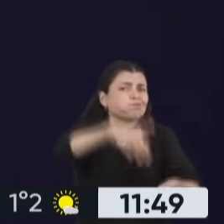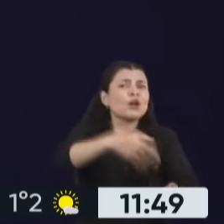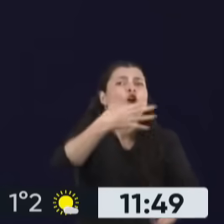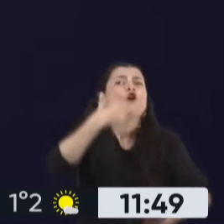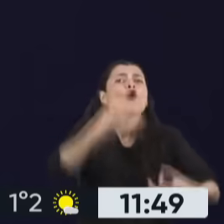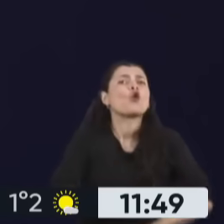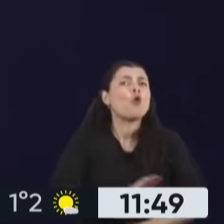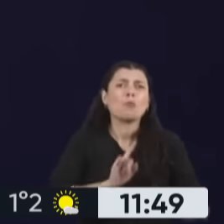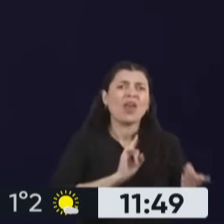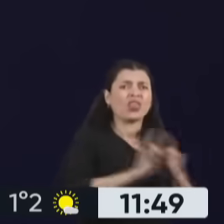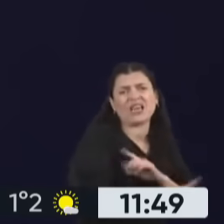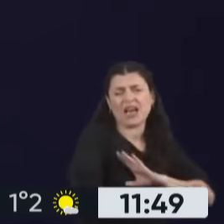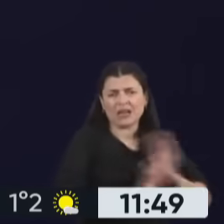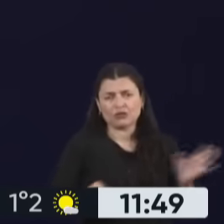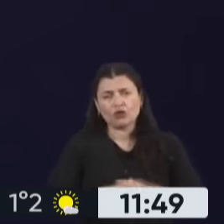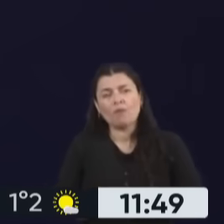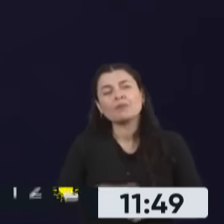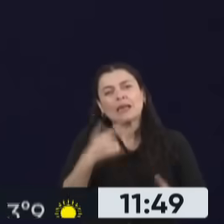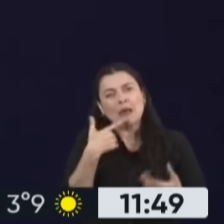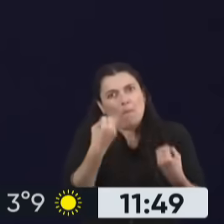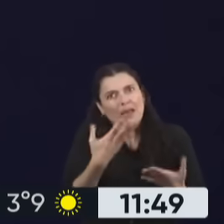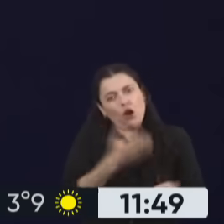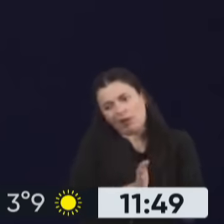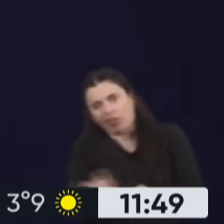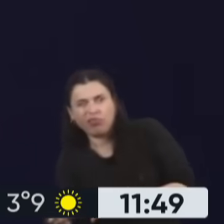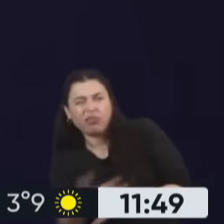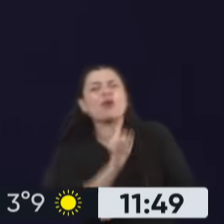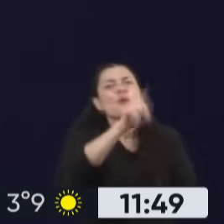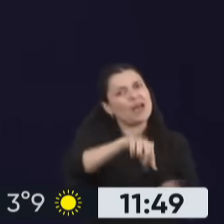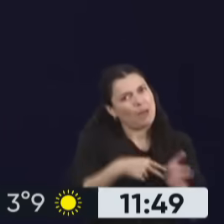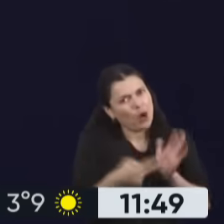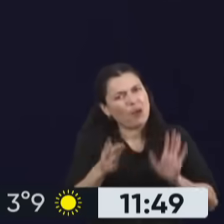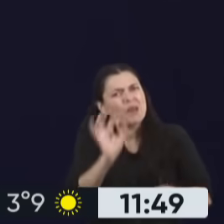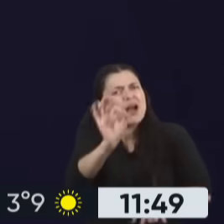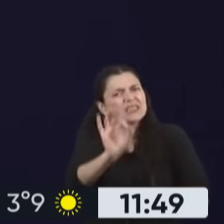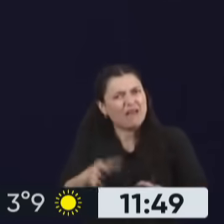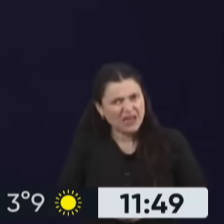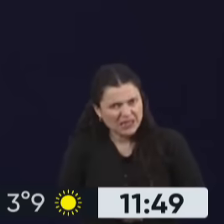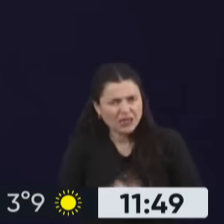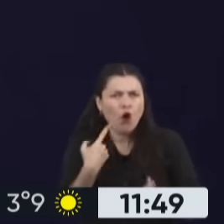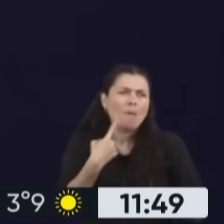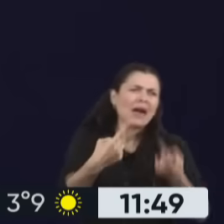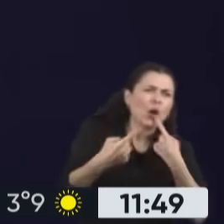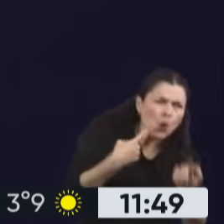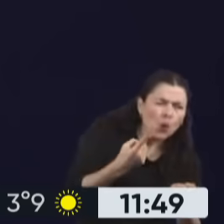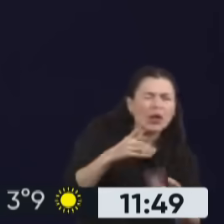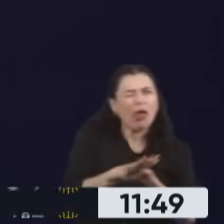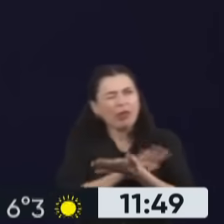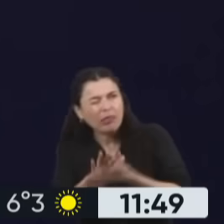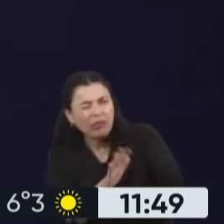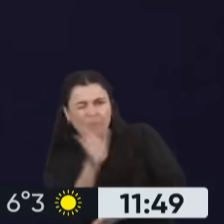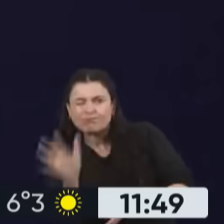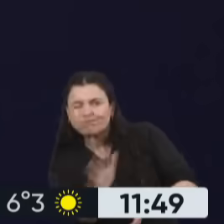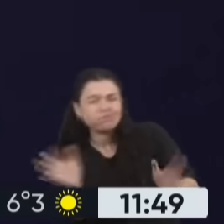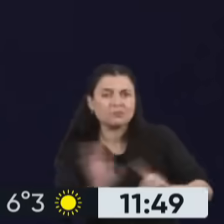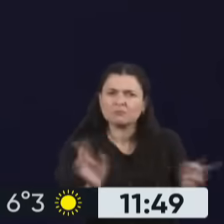directa. Siempre cuando no hay intermediarios tenés algún cuestionamiento, no vos, digo, se cuestiona la